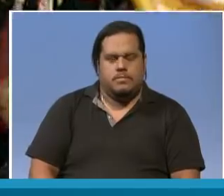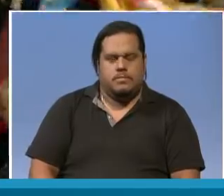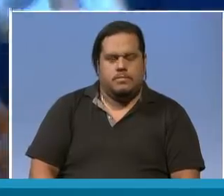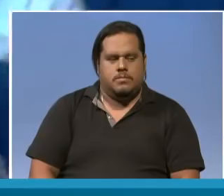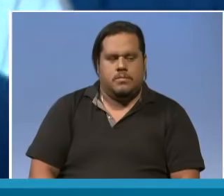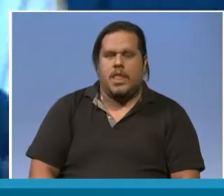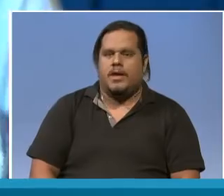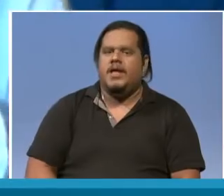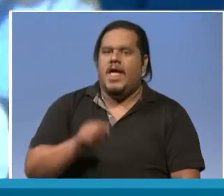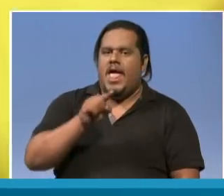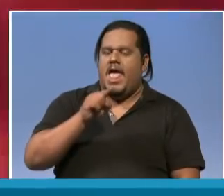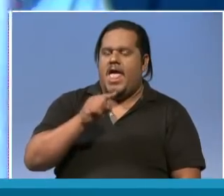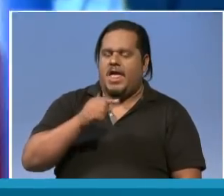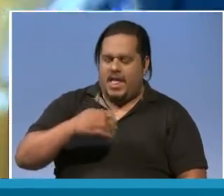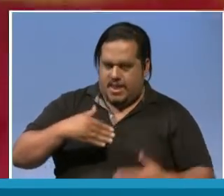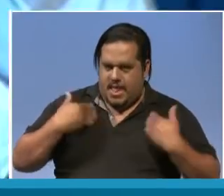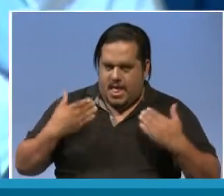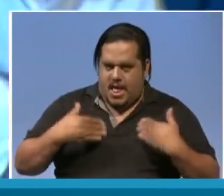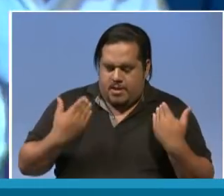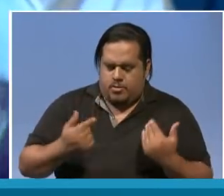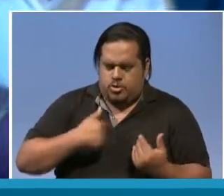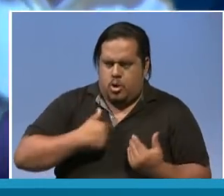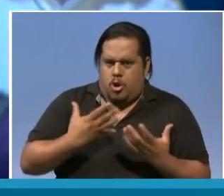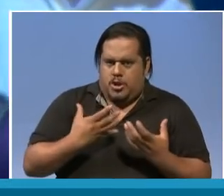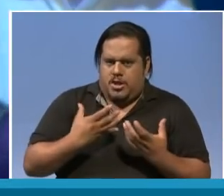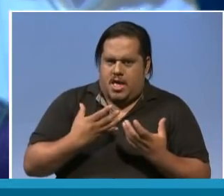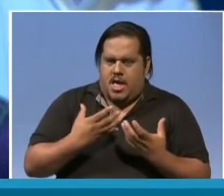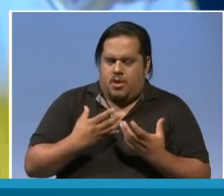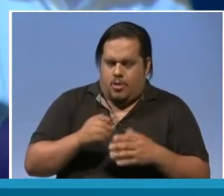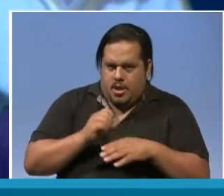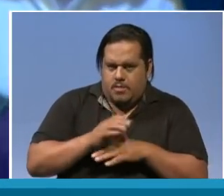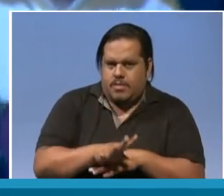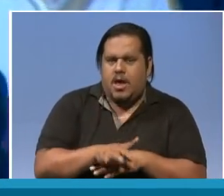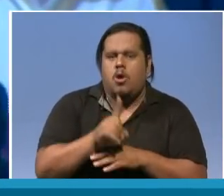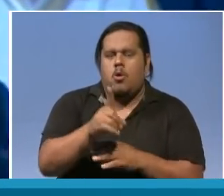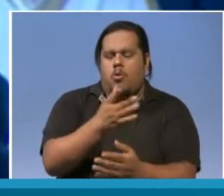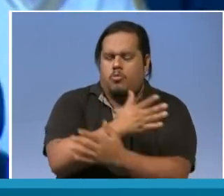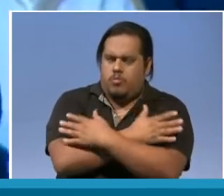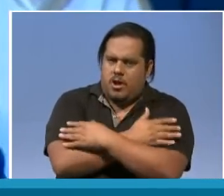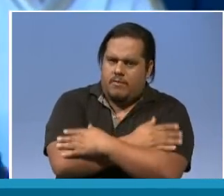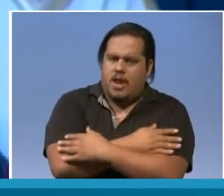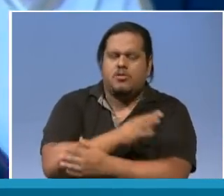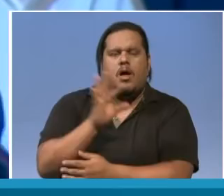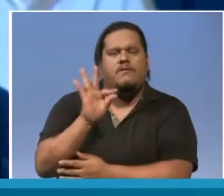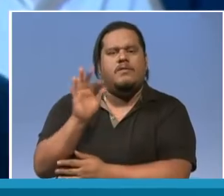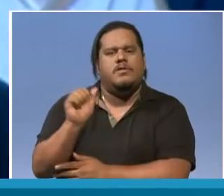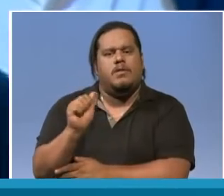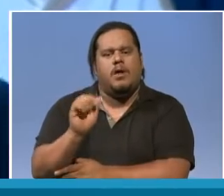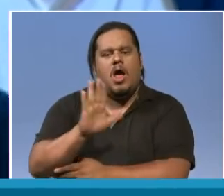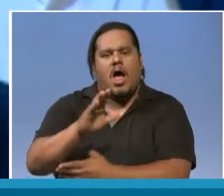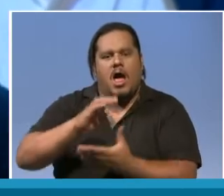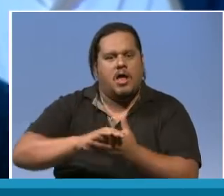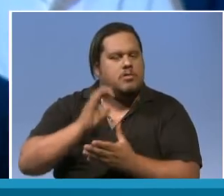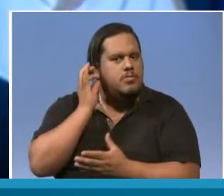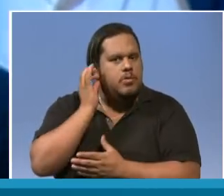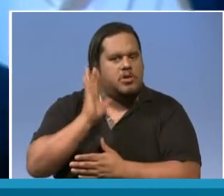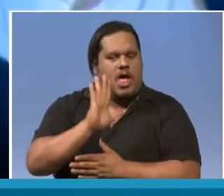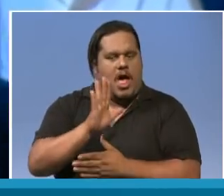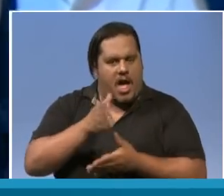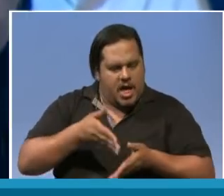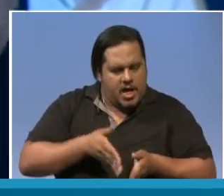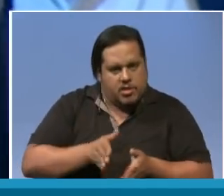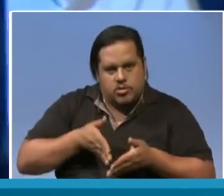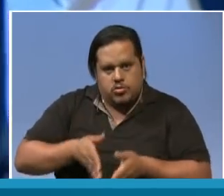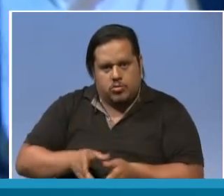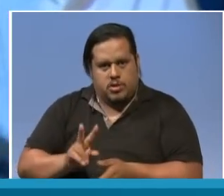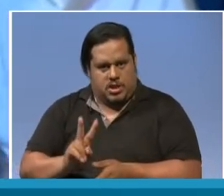En ese ánimo deseo enviar un abrazo afectuoso a don Fabricio, a su esposa, a sus hijas, a